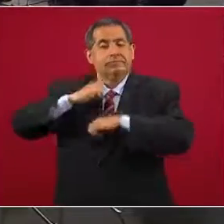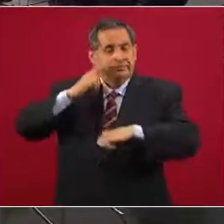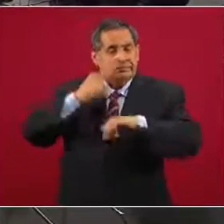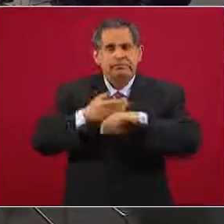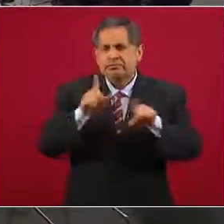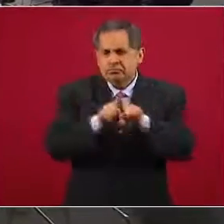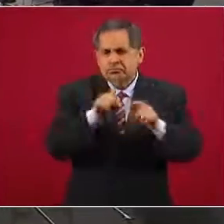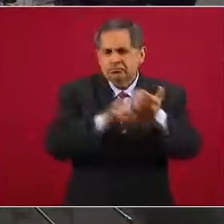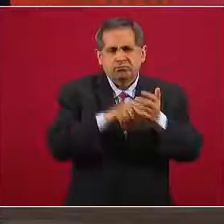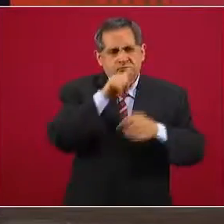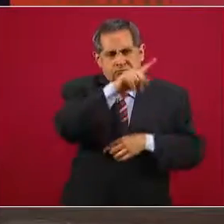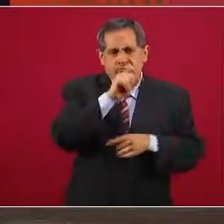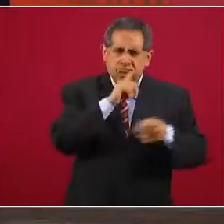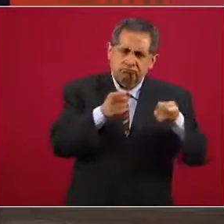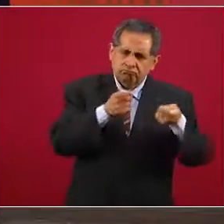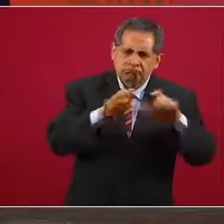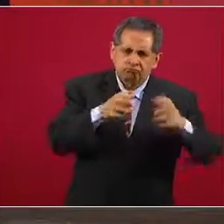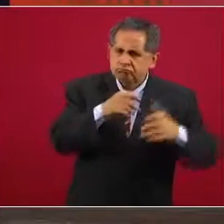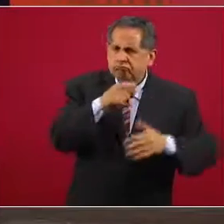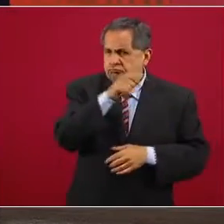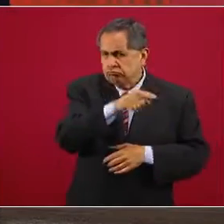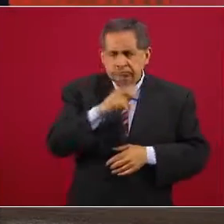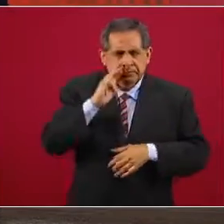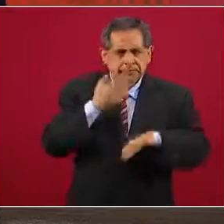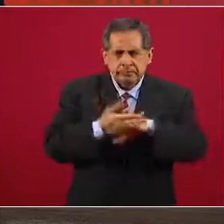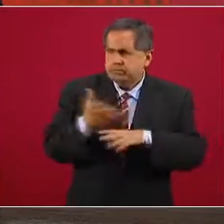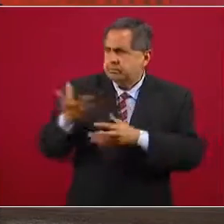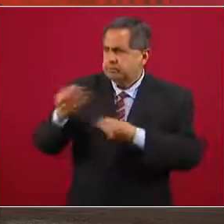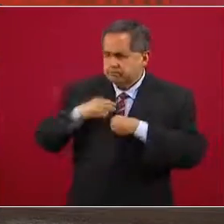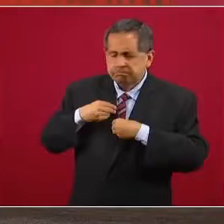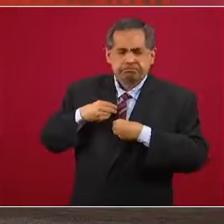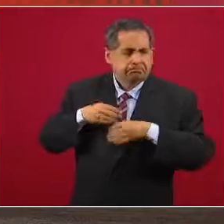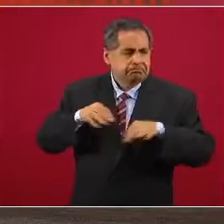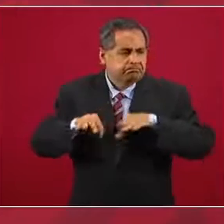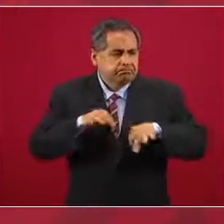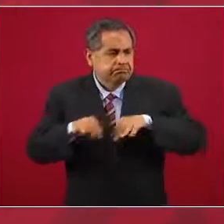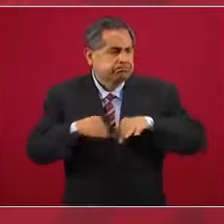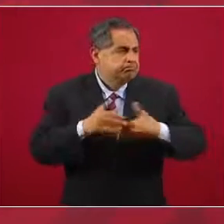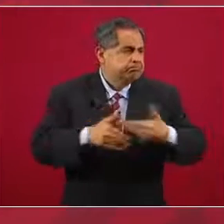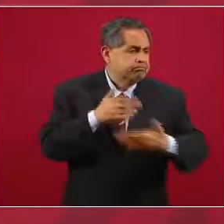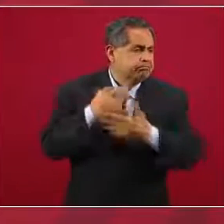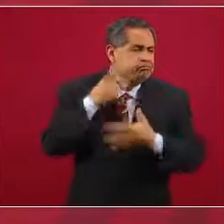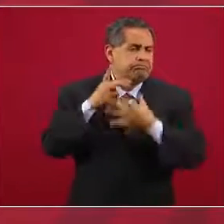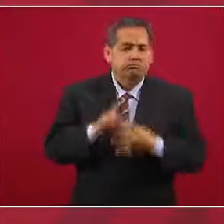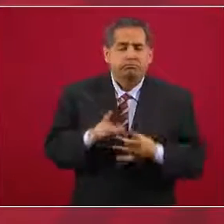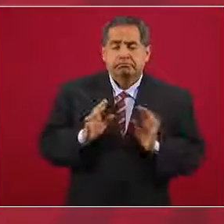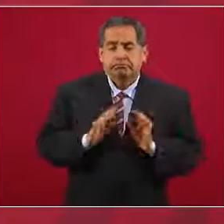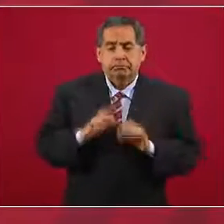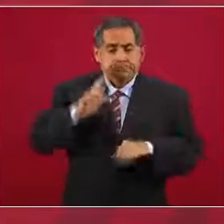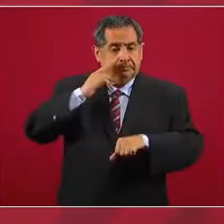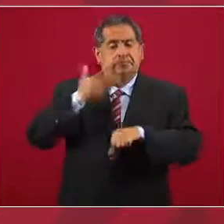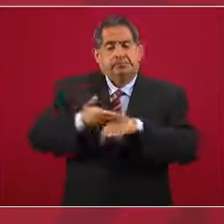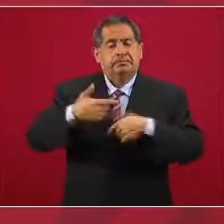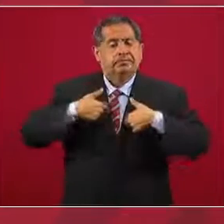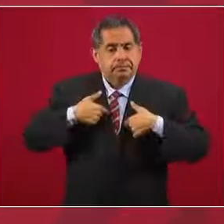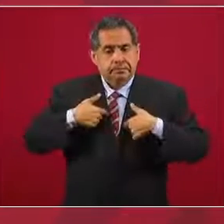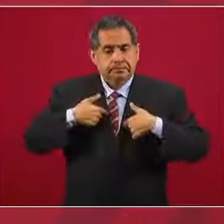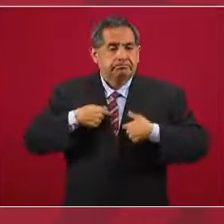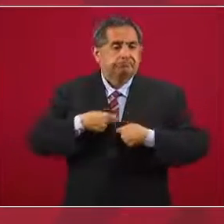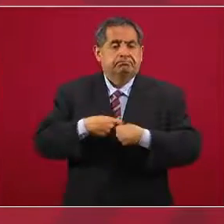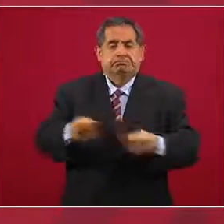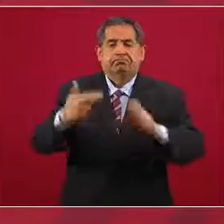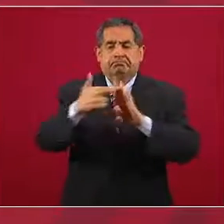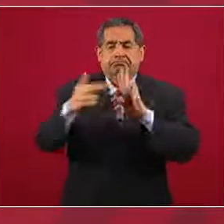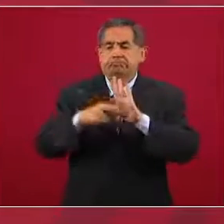que tienen un tramo de control específico de la instrumentación de políticas y programas. Para nosotros la responsabilidad es dar los